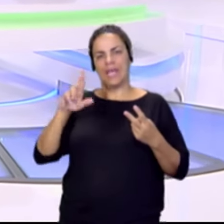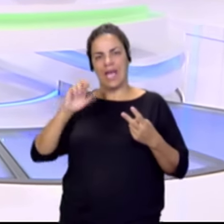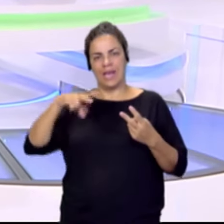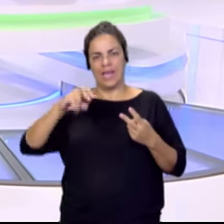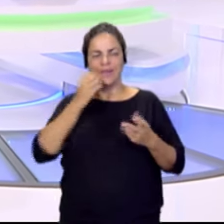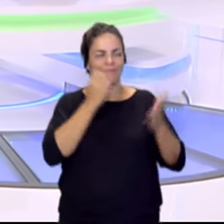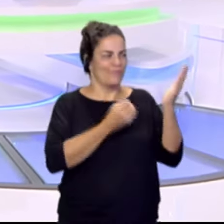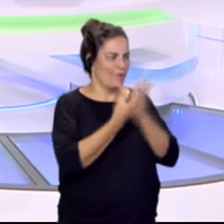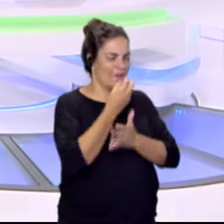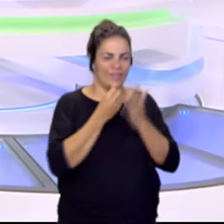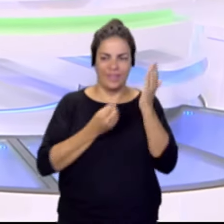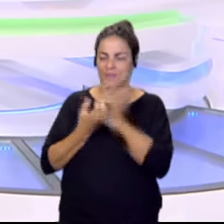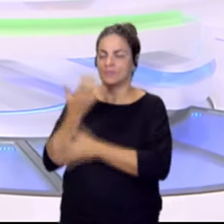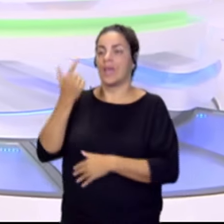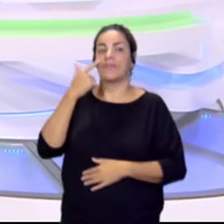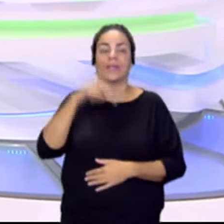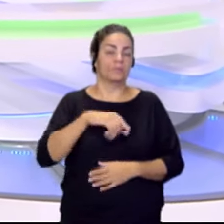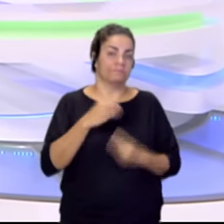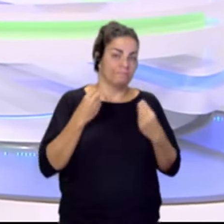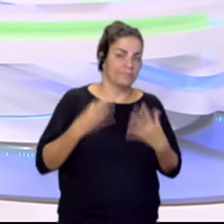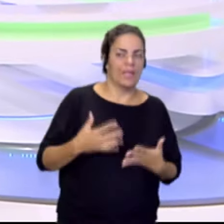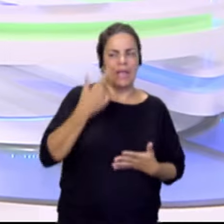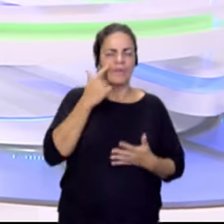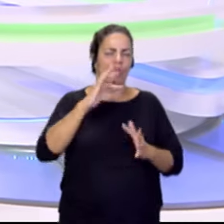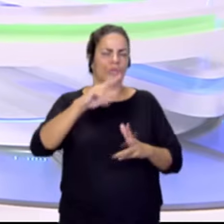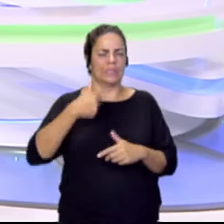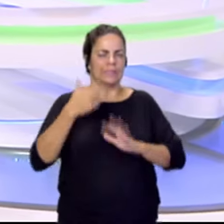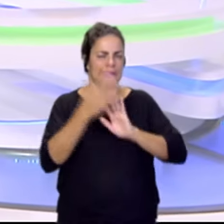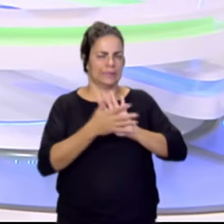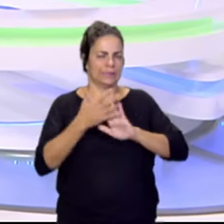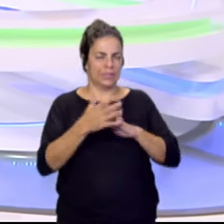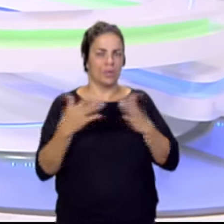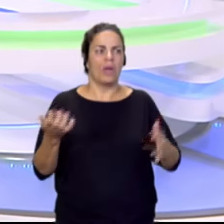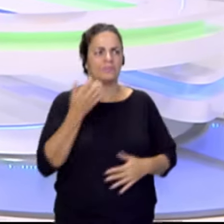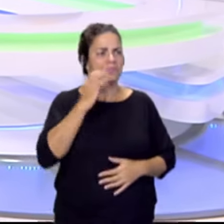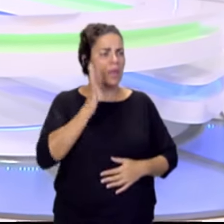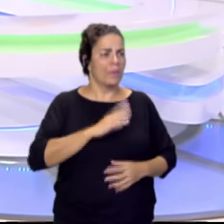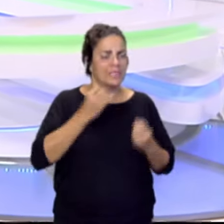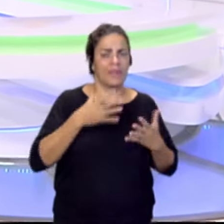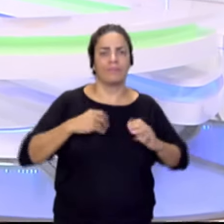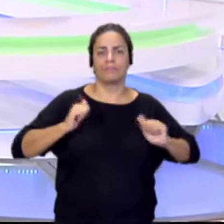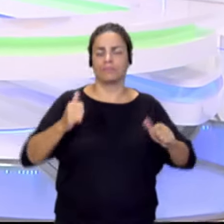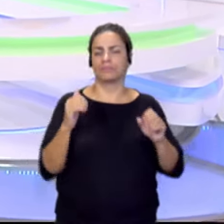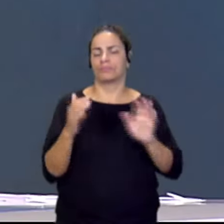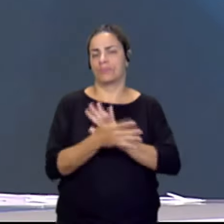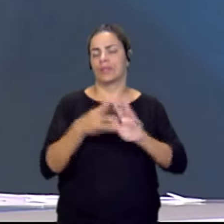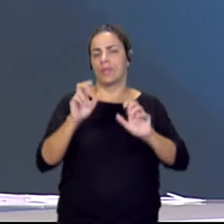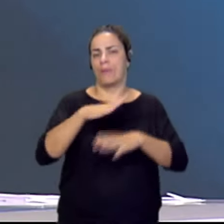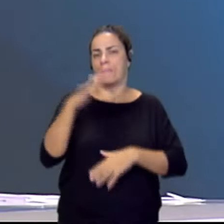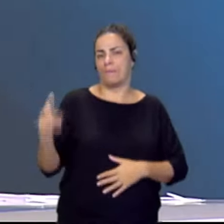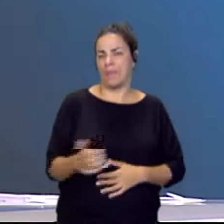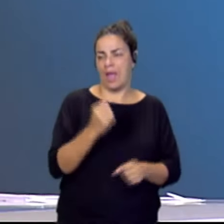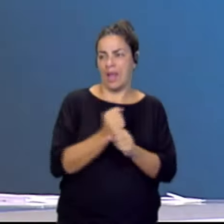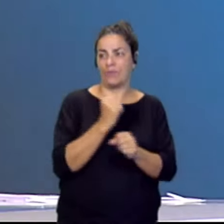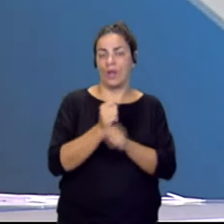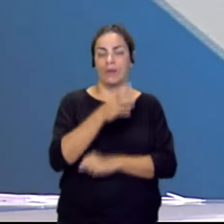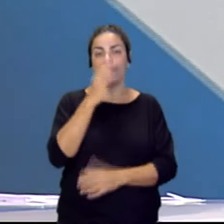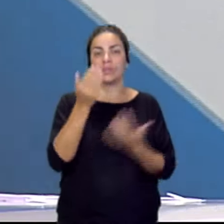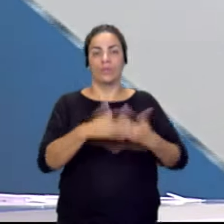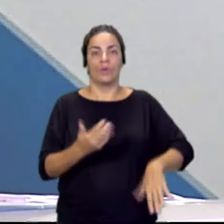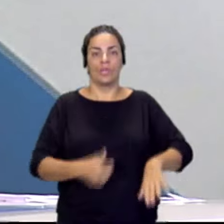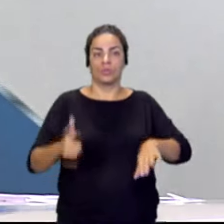a analizar en esta mañana. Vamos a empezar, si les parece, hablando de las bajas laborales, porque el Tribunal Superior de Justicia de Canarias ha ratificado el